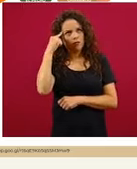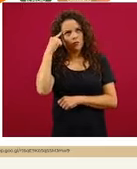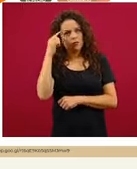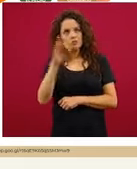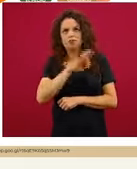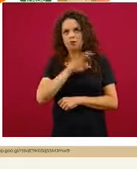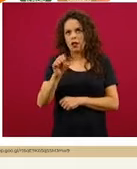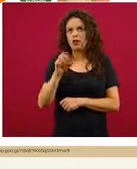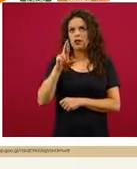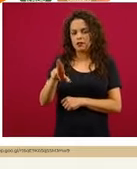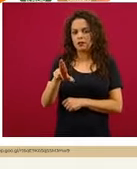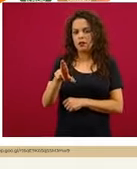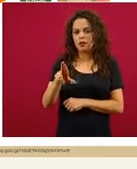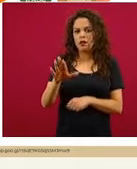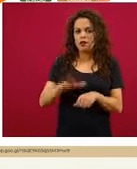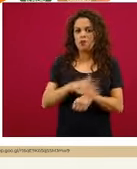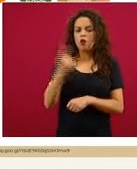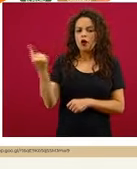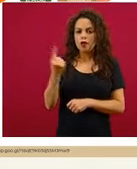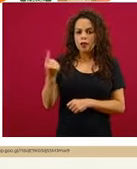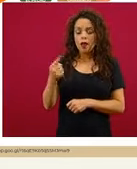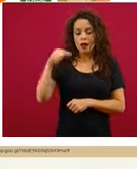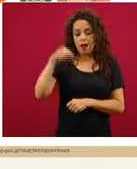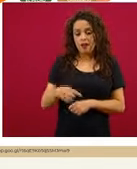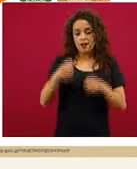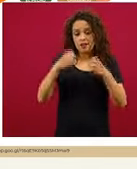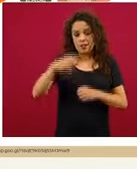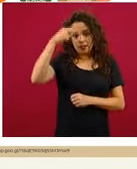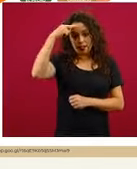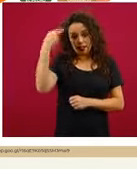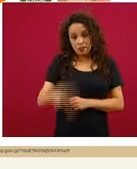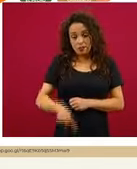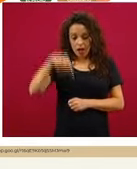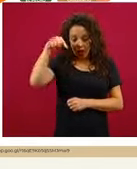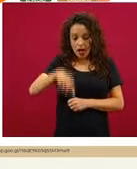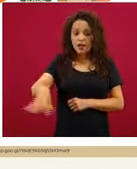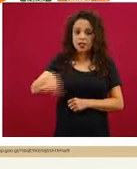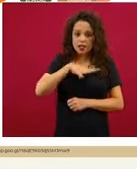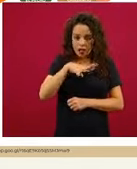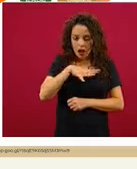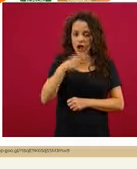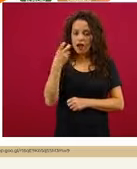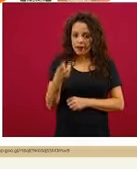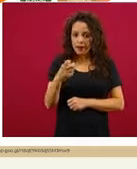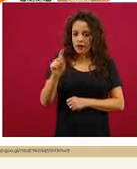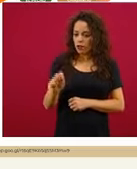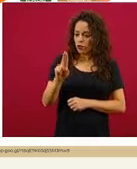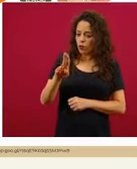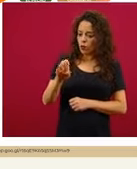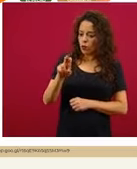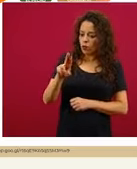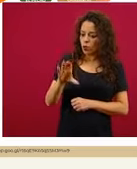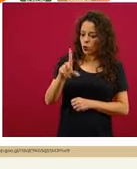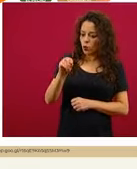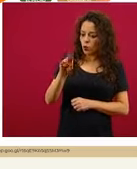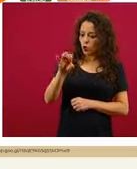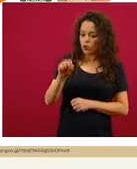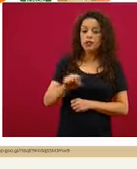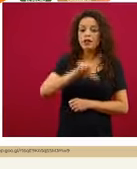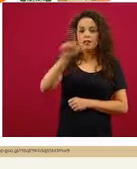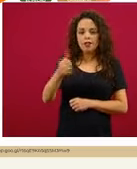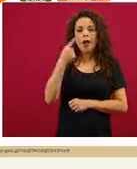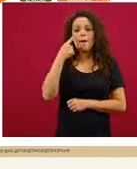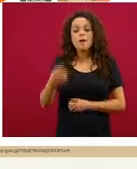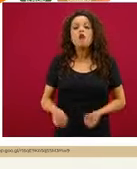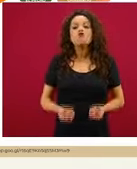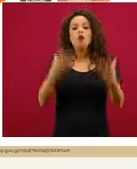tuberculosis. ¿Saben por qué? Porque vivimos en México y en México hay tuberculosis. Ahorita vamos a ver cuánta tuberculosis hay. Entonces,